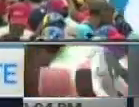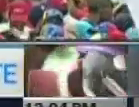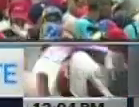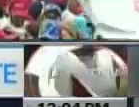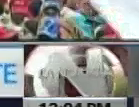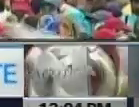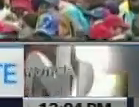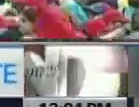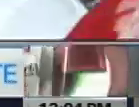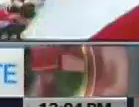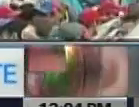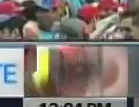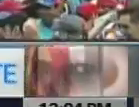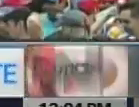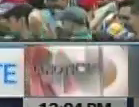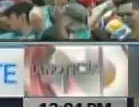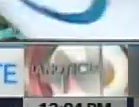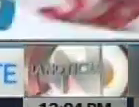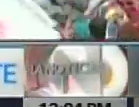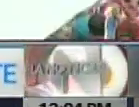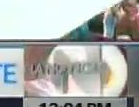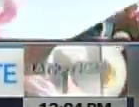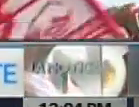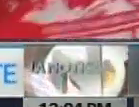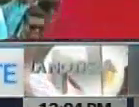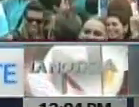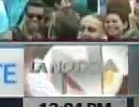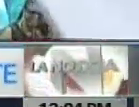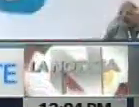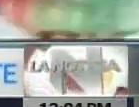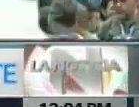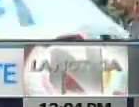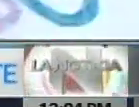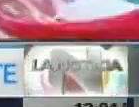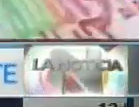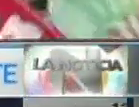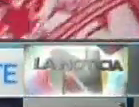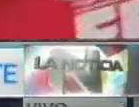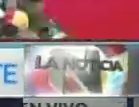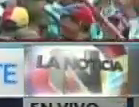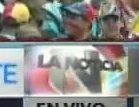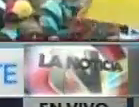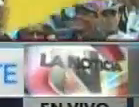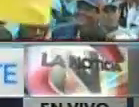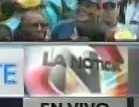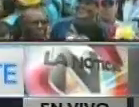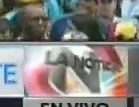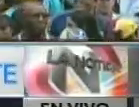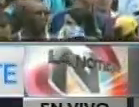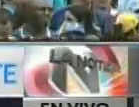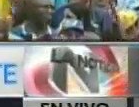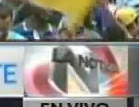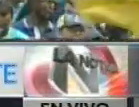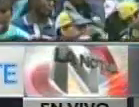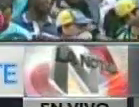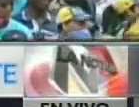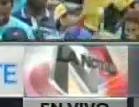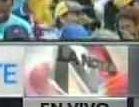llevan la batuta de nuestros hogares. Bueno, el artículo 323